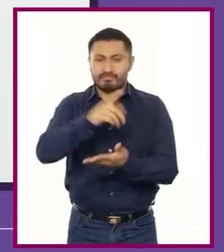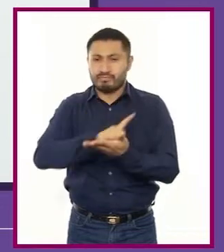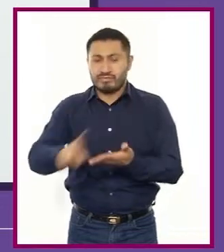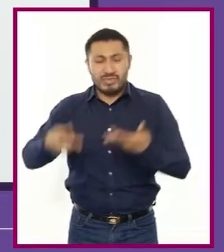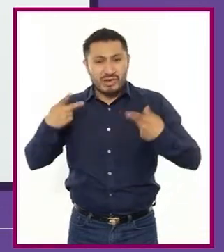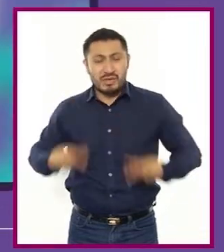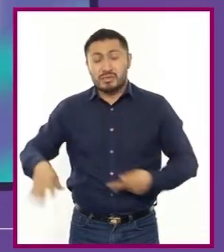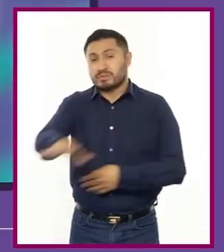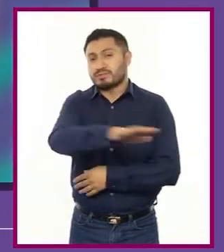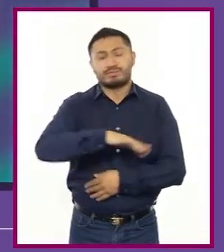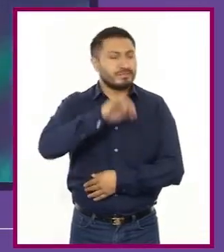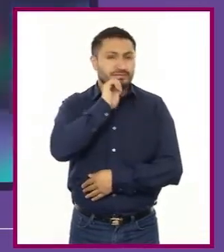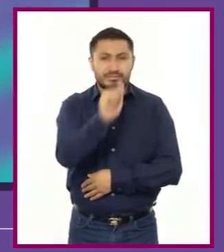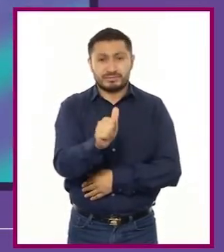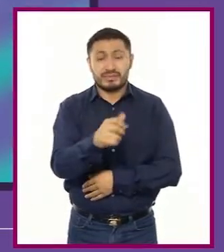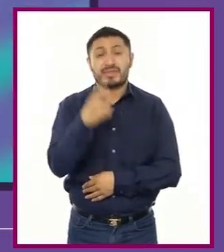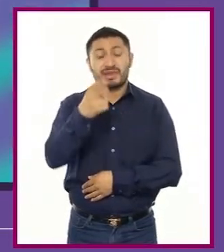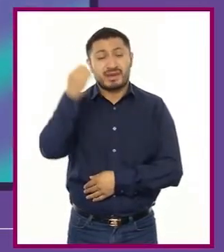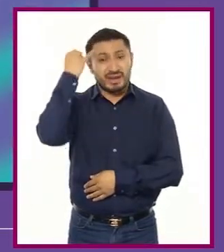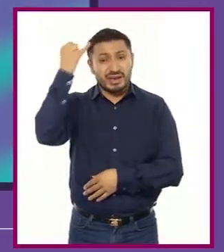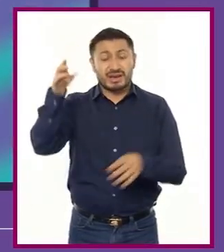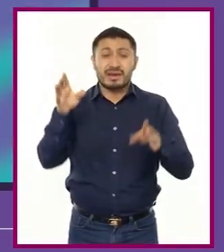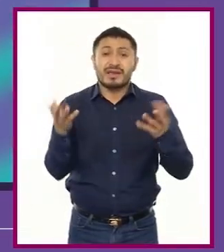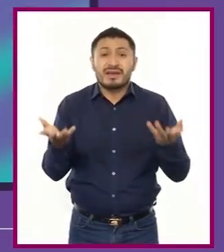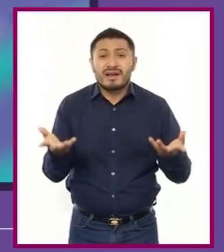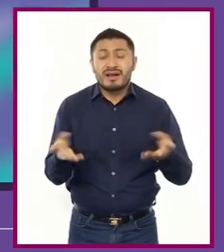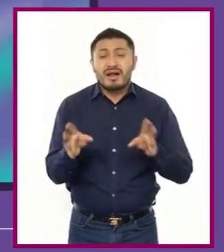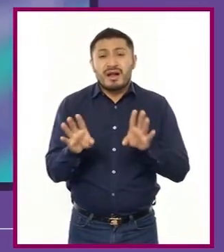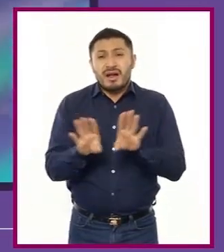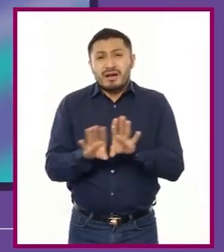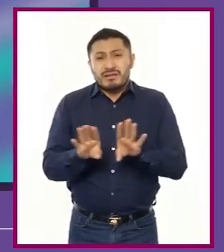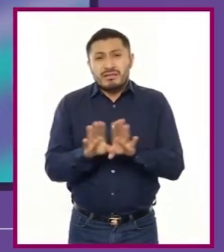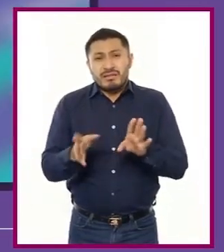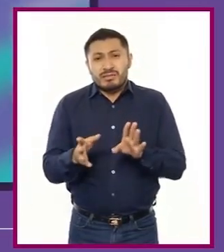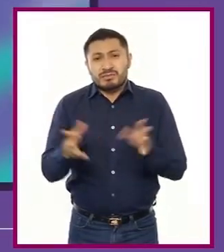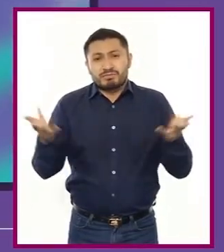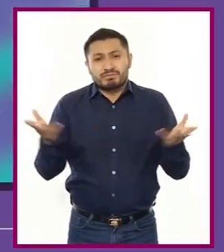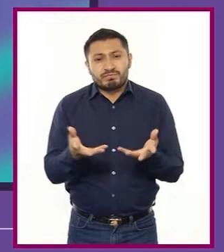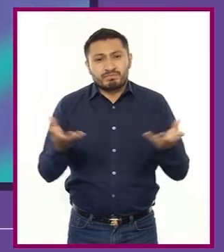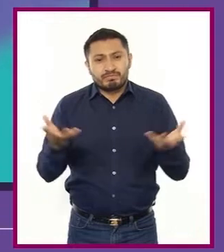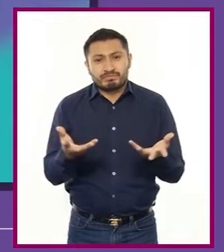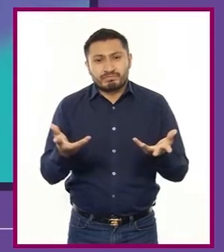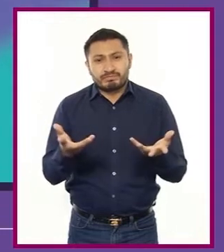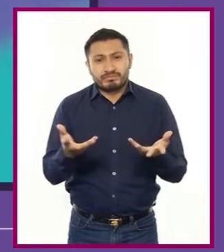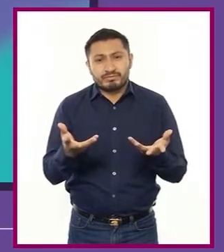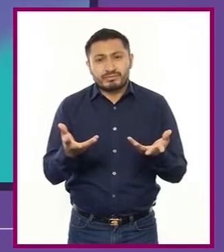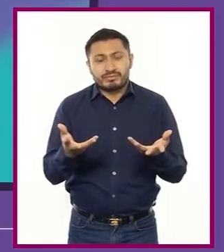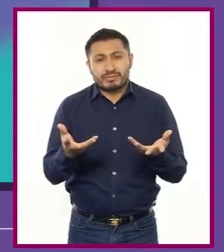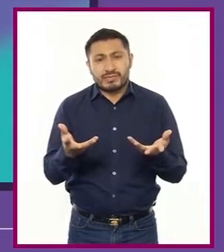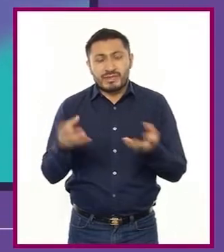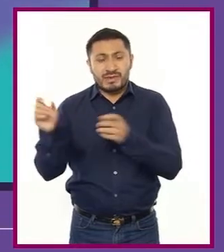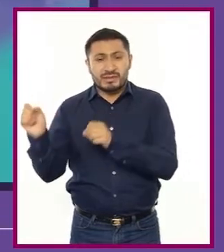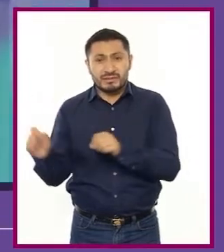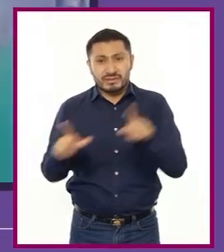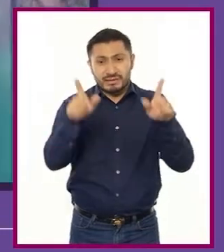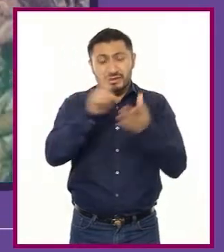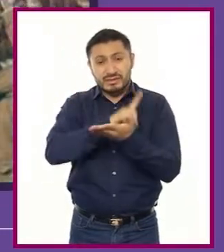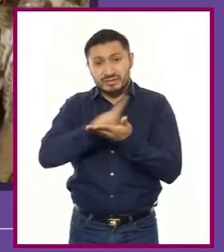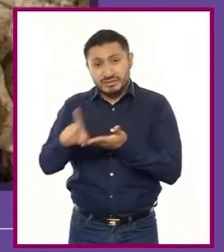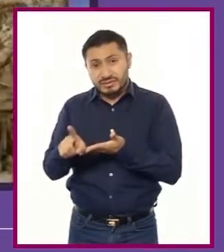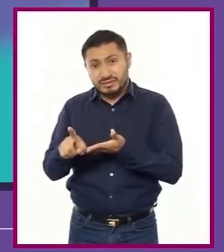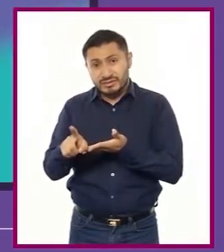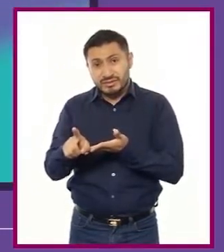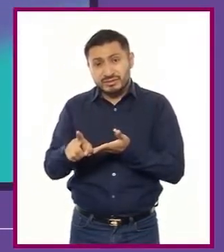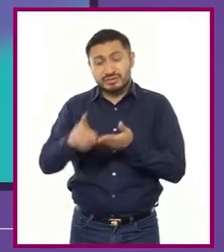a sus súbditos. Con las ideas de la Ilustración se crea la Declaración de los Derechos